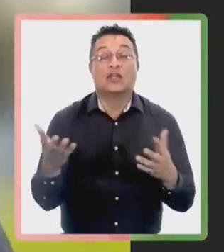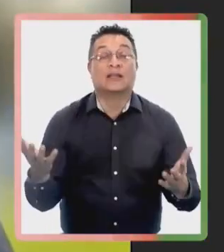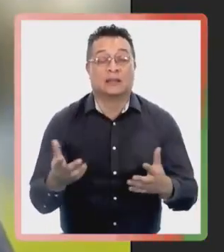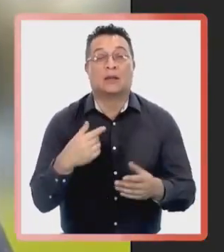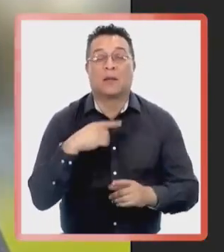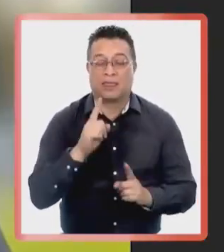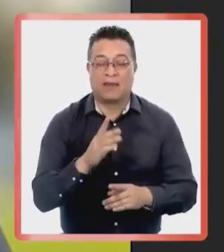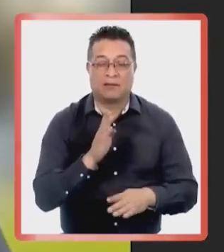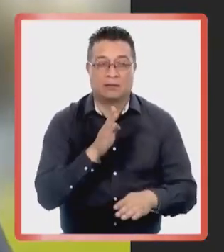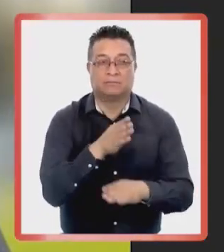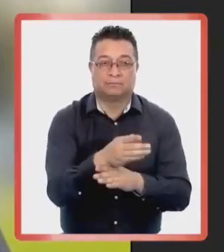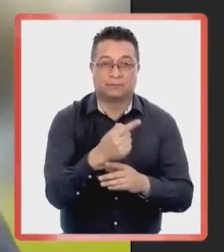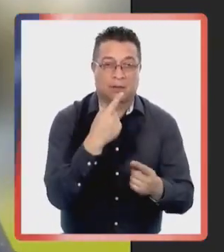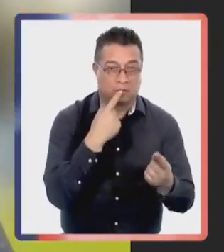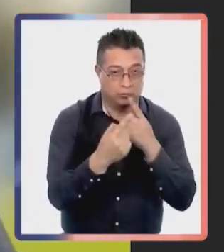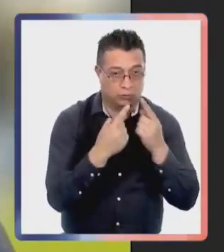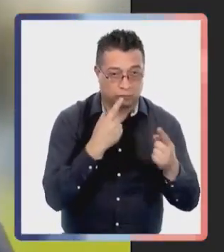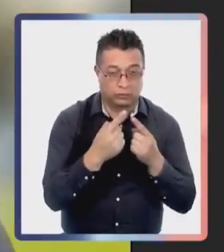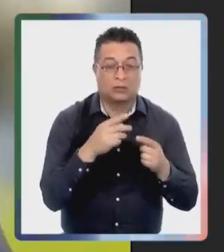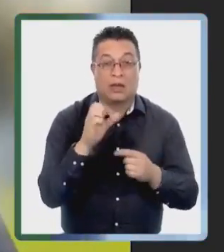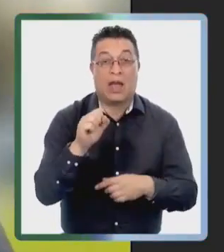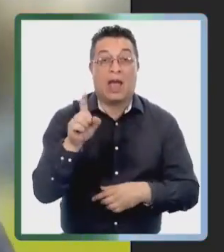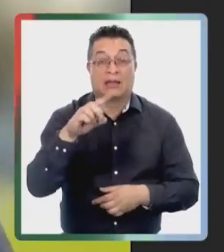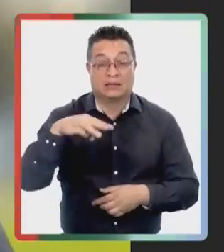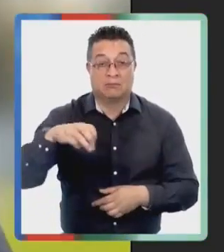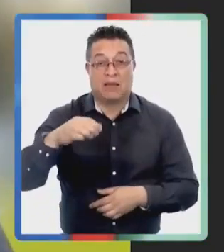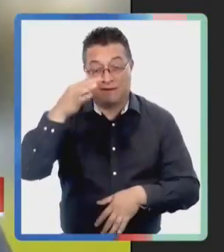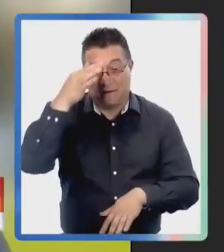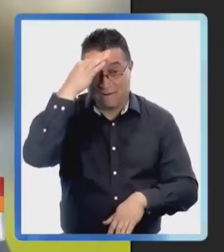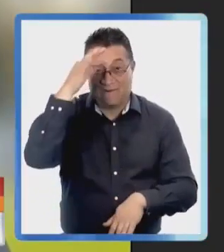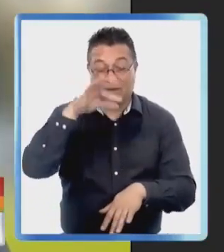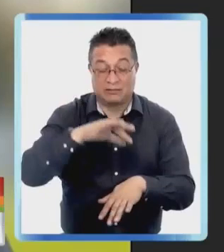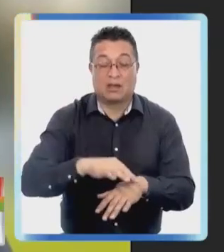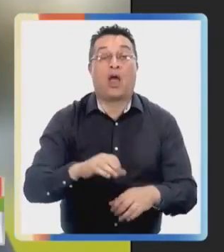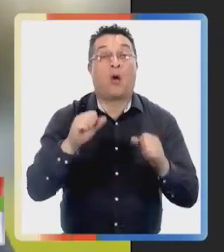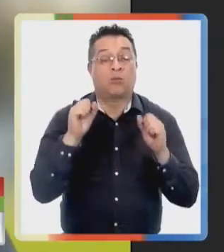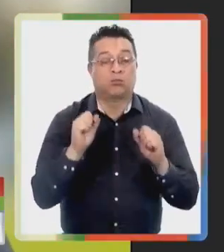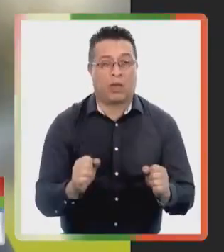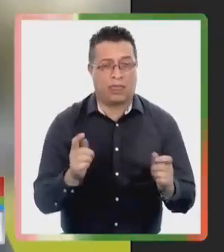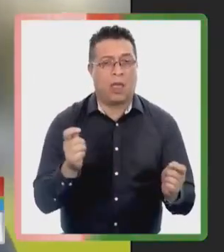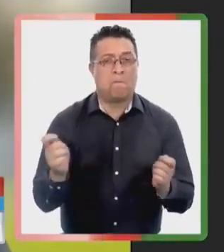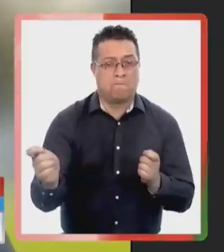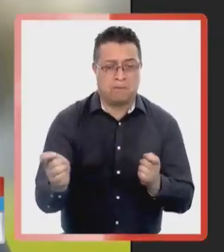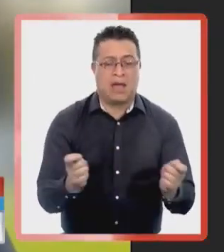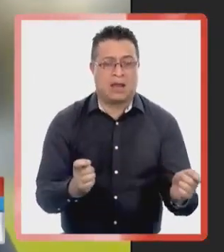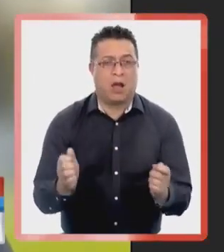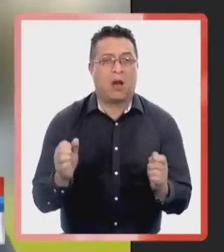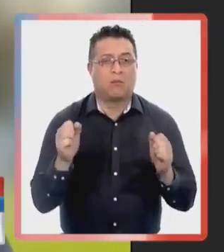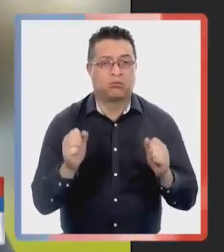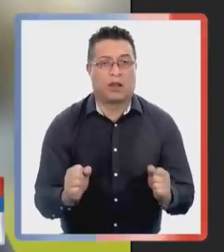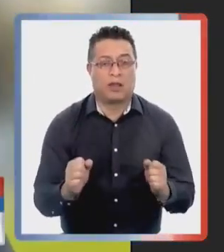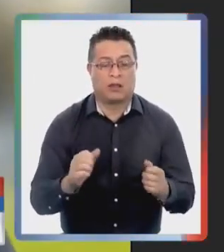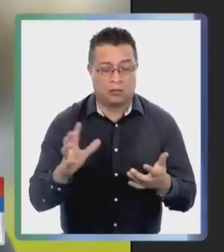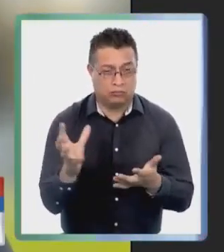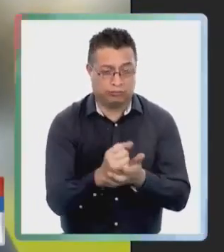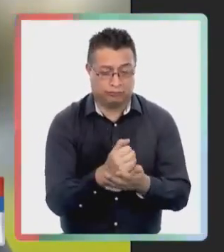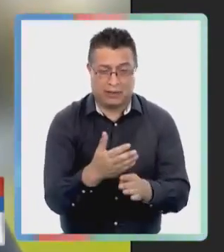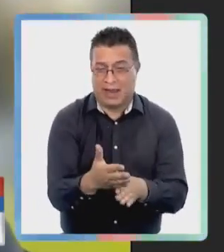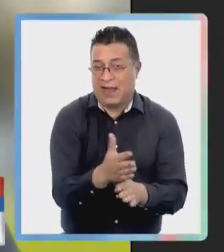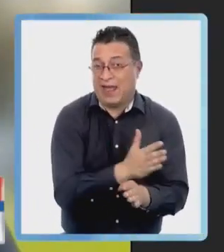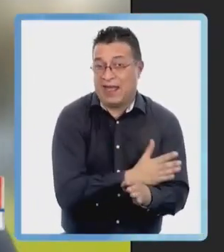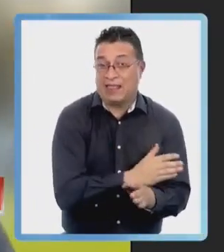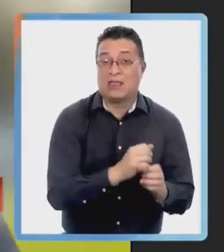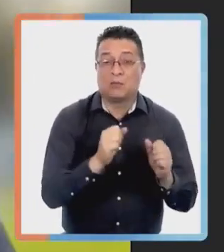que consulten, se traten. El asma es una enfermedad que se puede manejar y que si uno lo logra tratar a